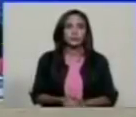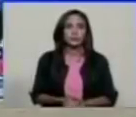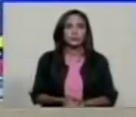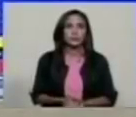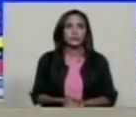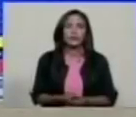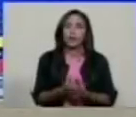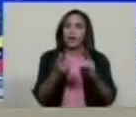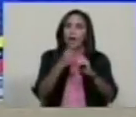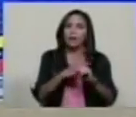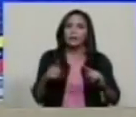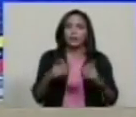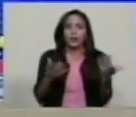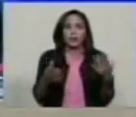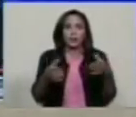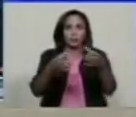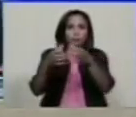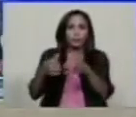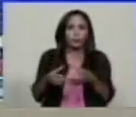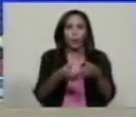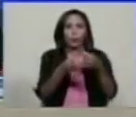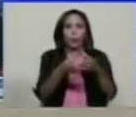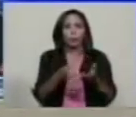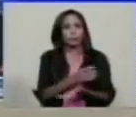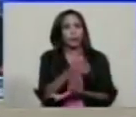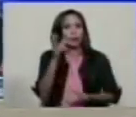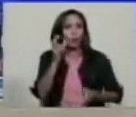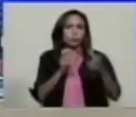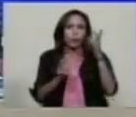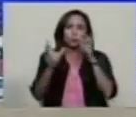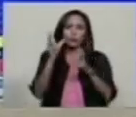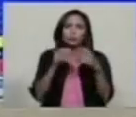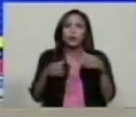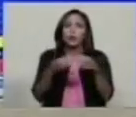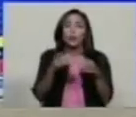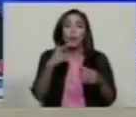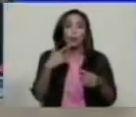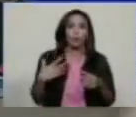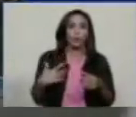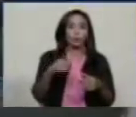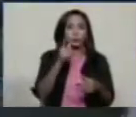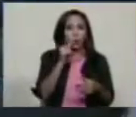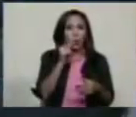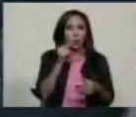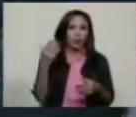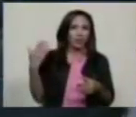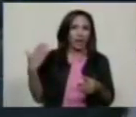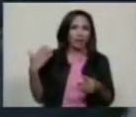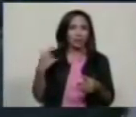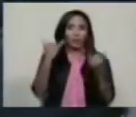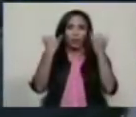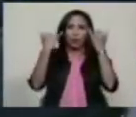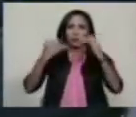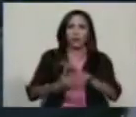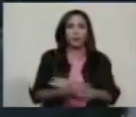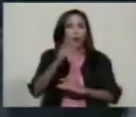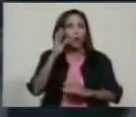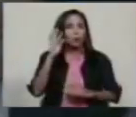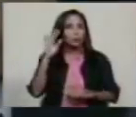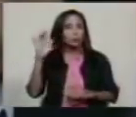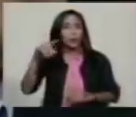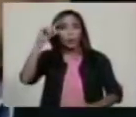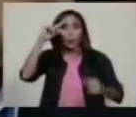La Internacional Socialista, ustedes escuchan su letra y es una utopía, un sueño.